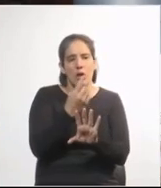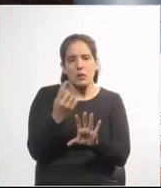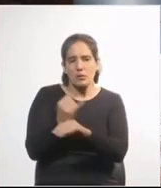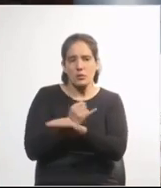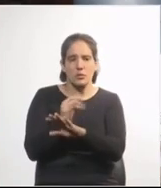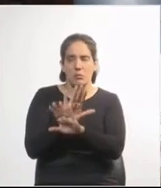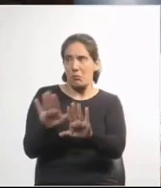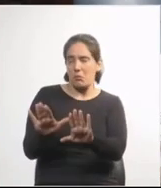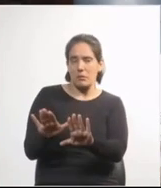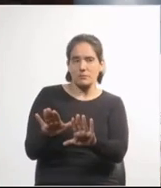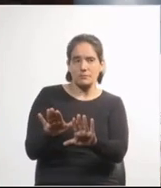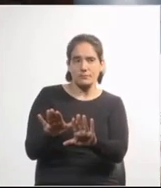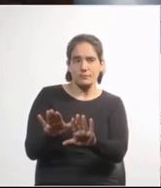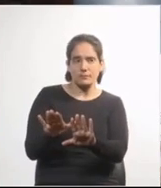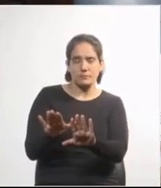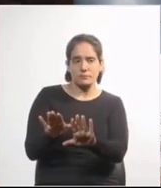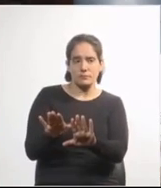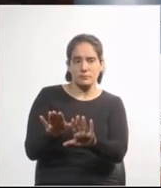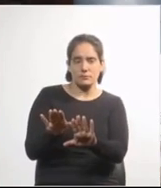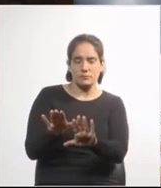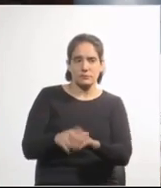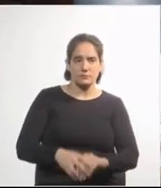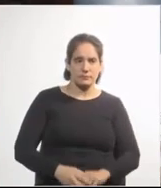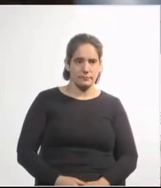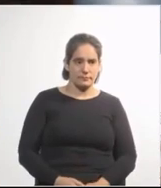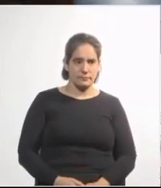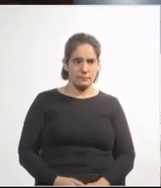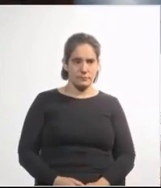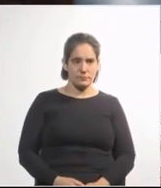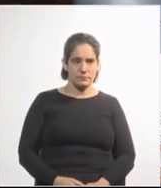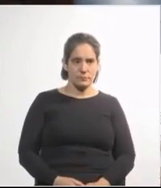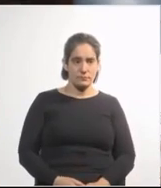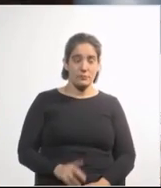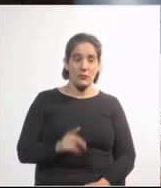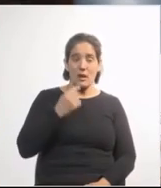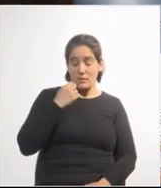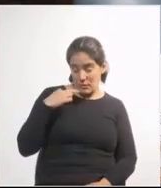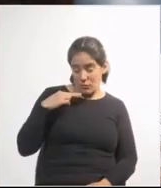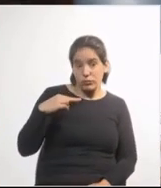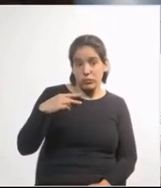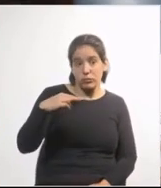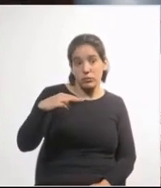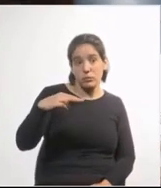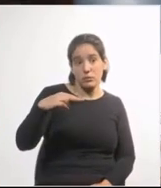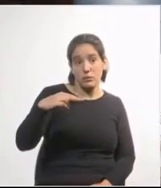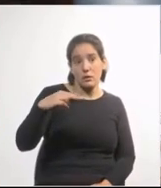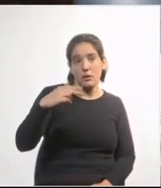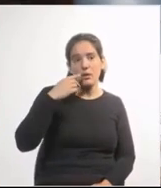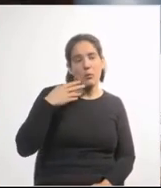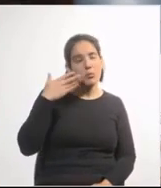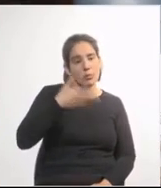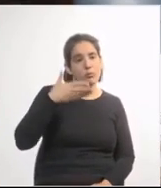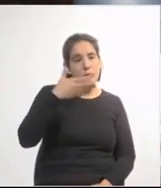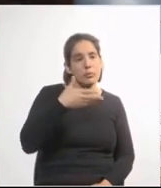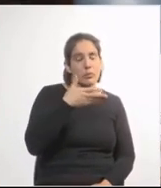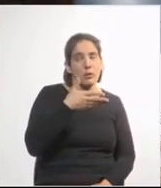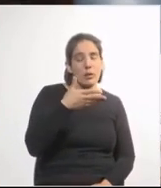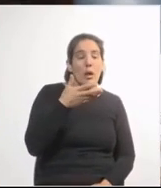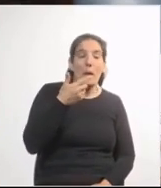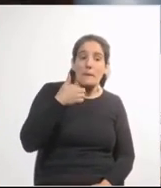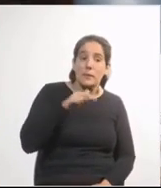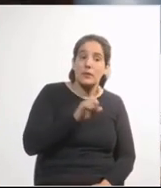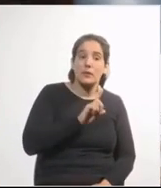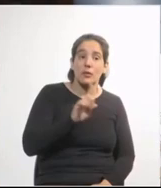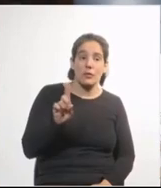de ellas, que debería ir para todas y cada una de ellas si mantuviéramos su nivel de participación. Esto